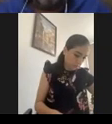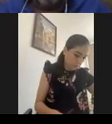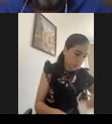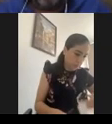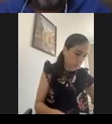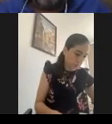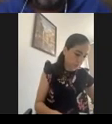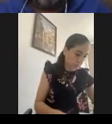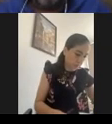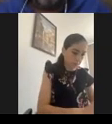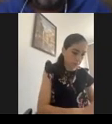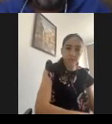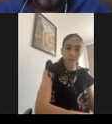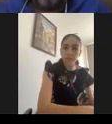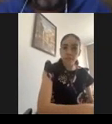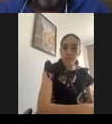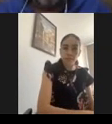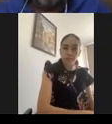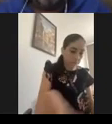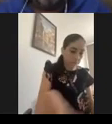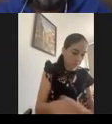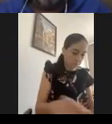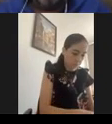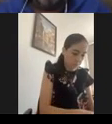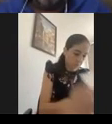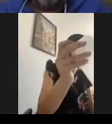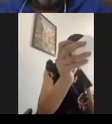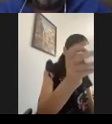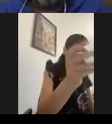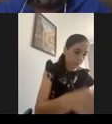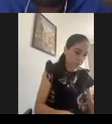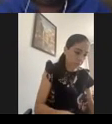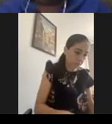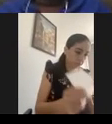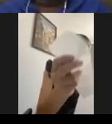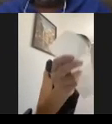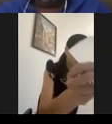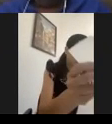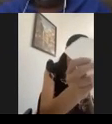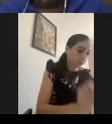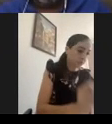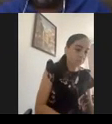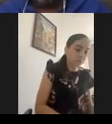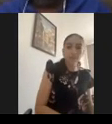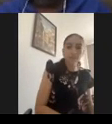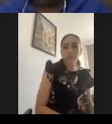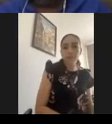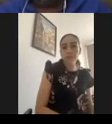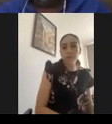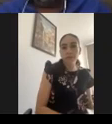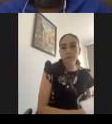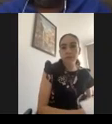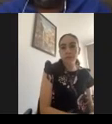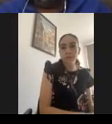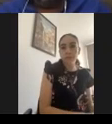que decía, oiga, no, esto está padrísimo. ¿Cuándo? ¿Cuándo empezamos a aplicarlo? Ya hay que darle color a esta cosa y que se vea que